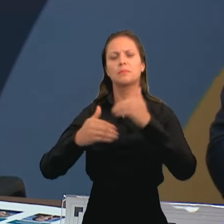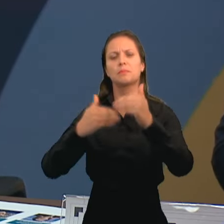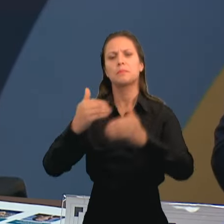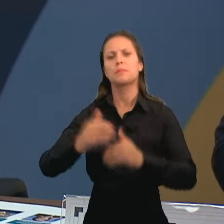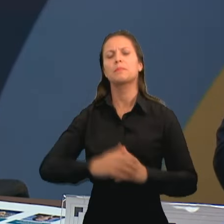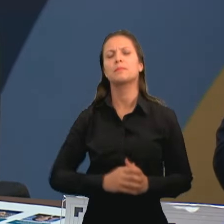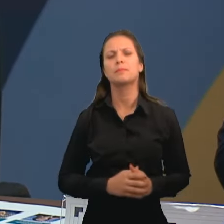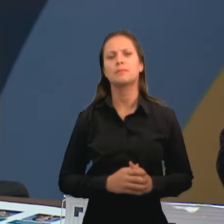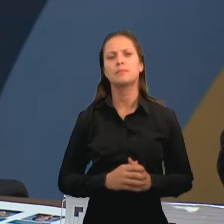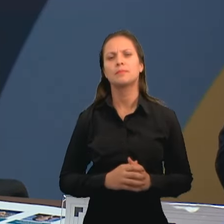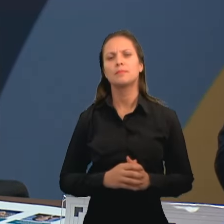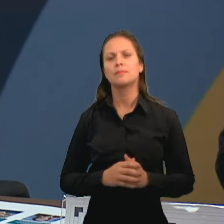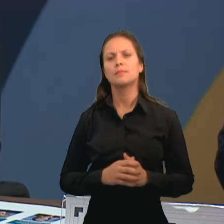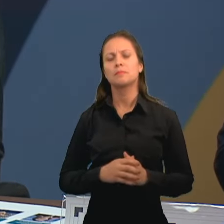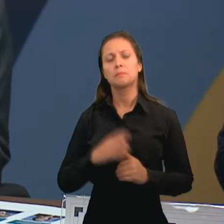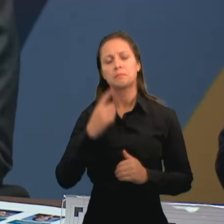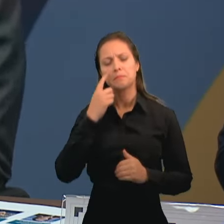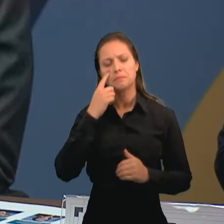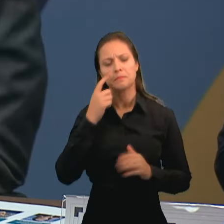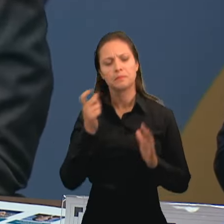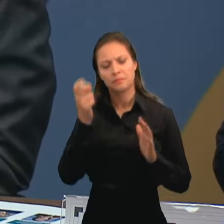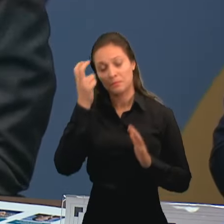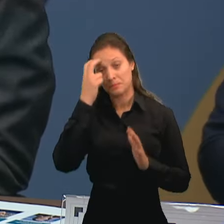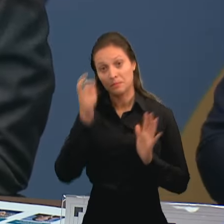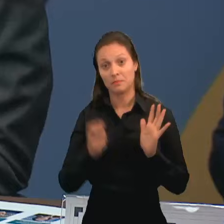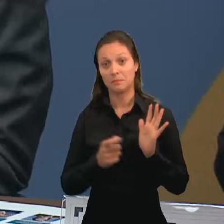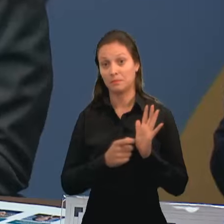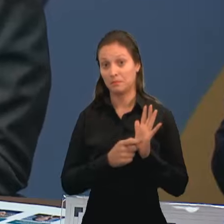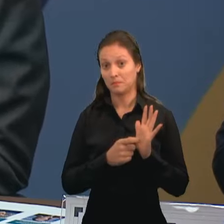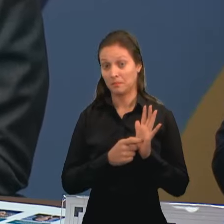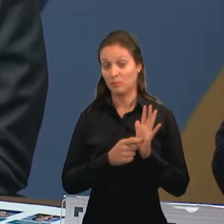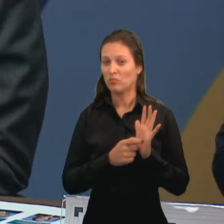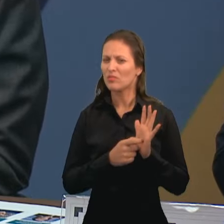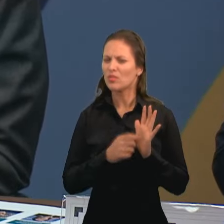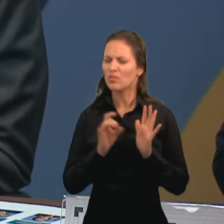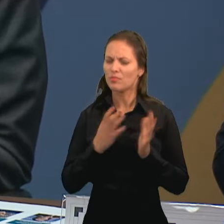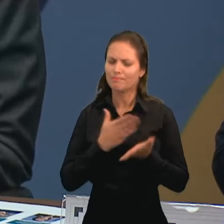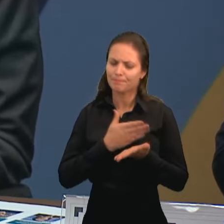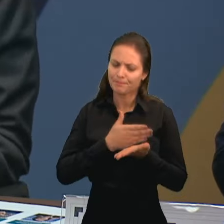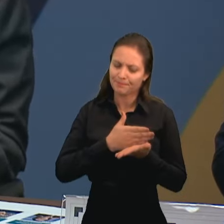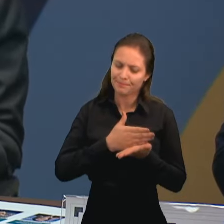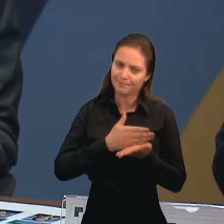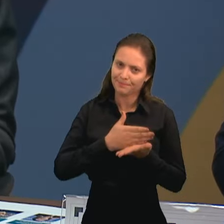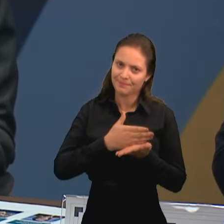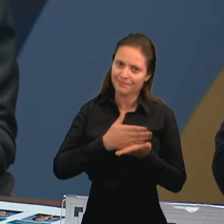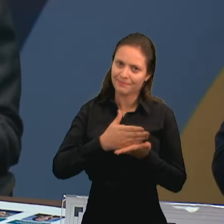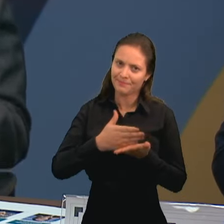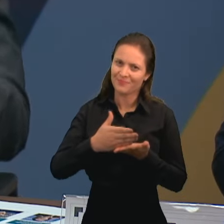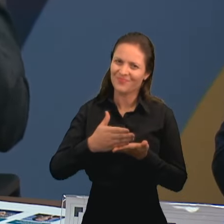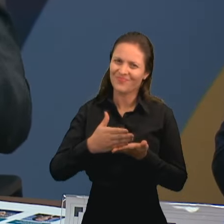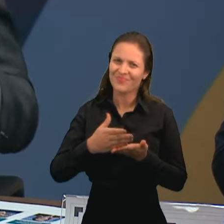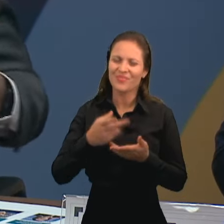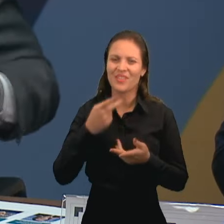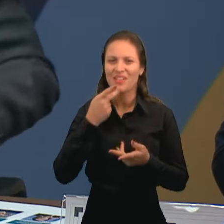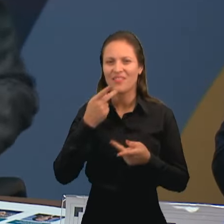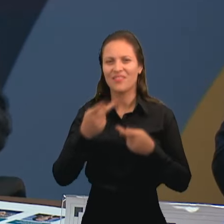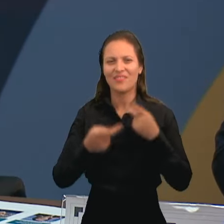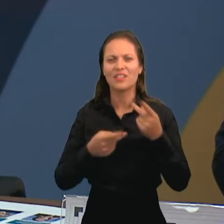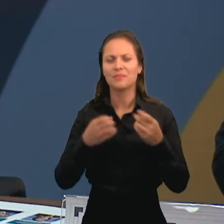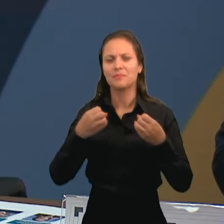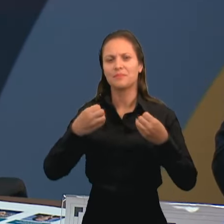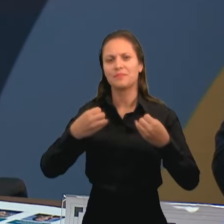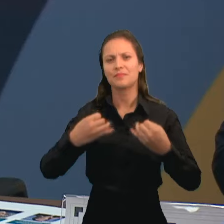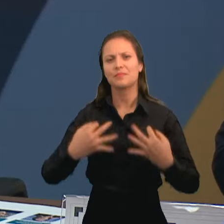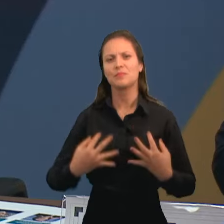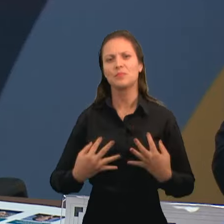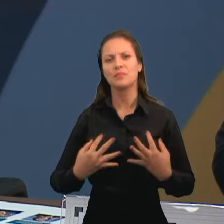las últimas décadas. Y la evolución de la inteligencia artificial está apenas comenzando. Ya se habló mucho